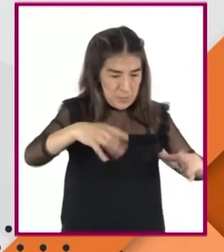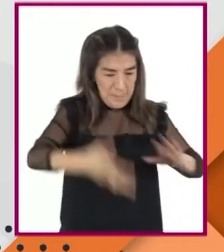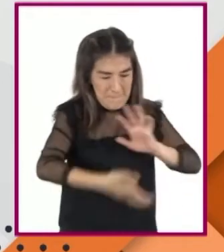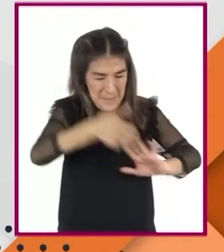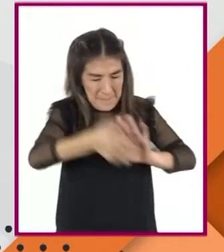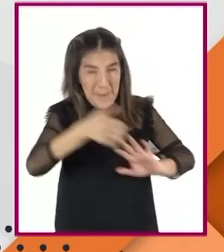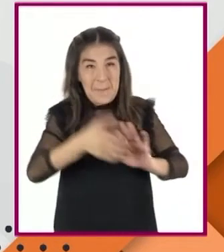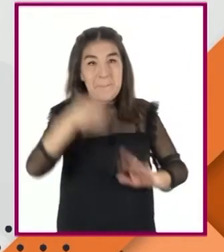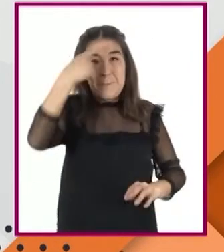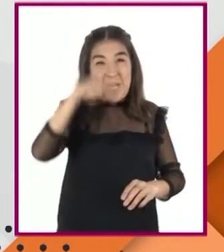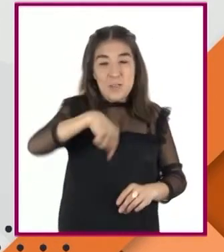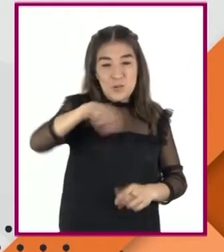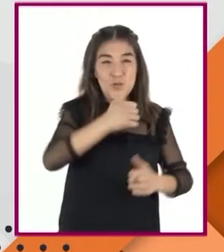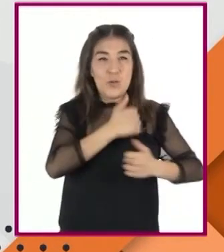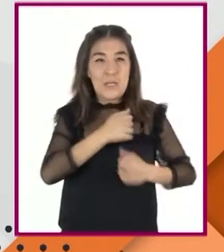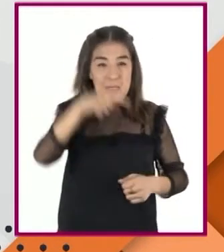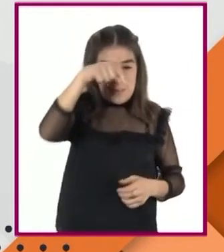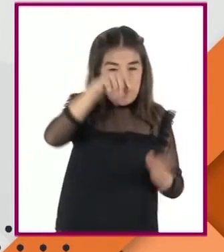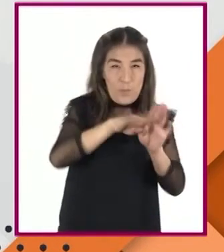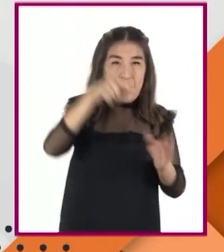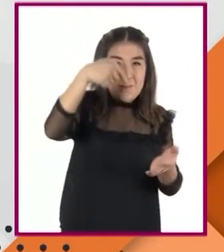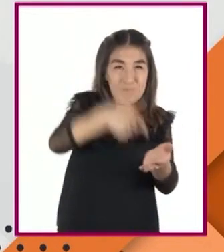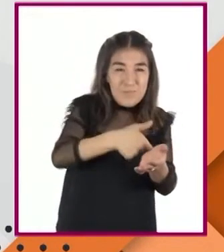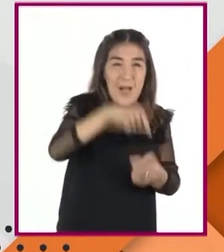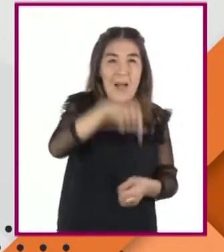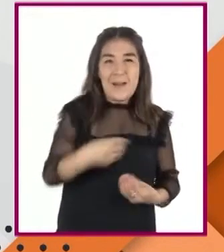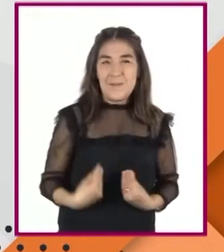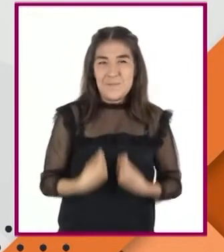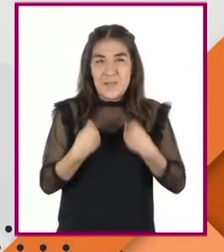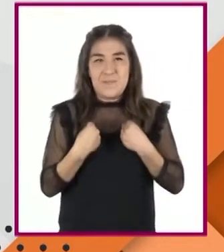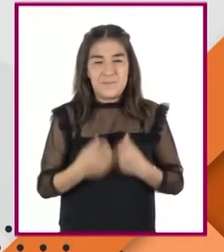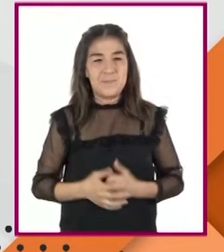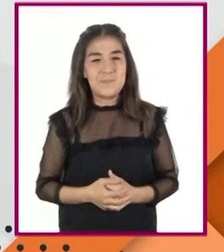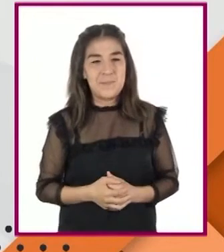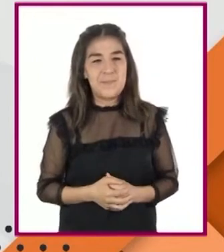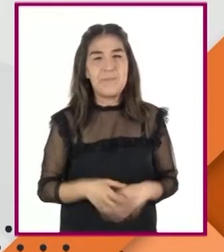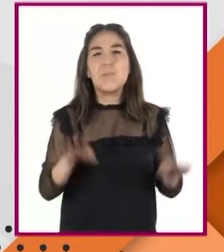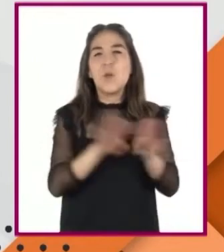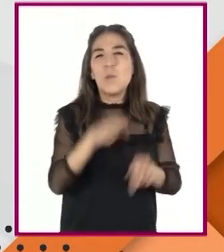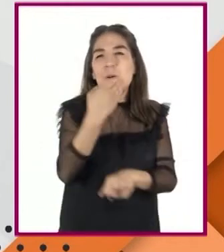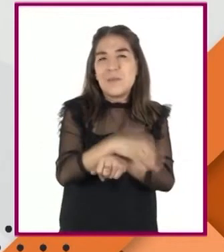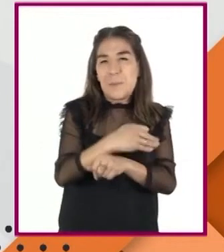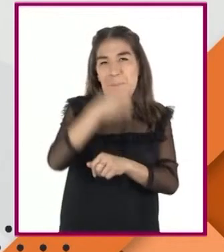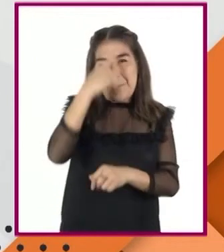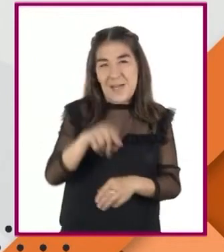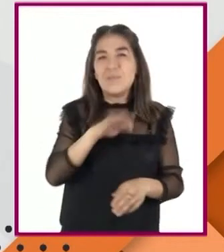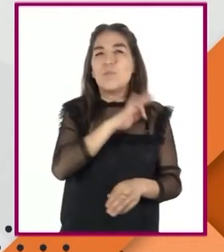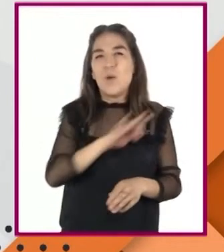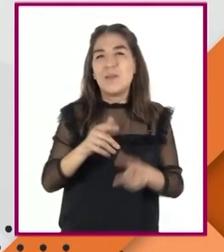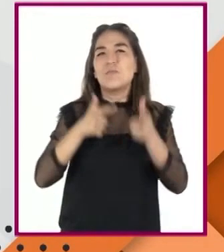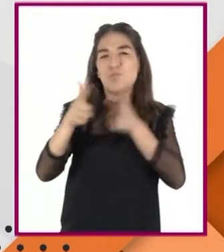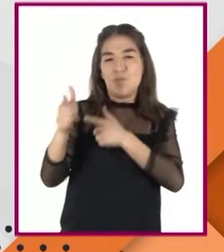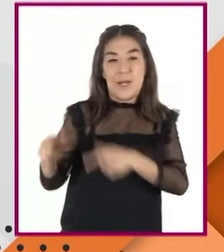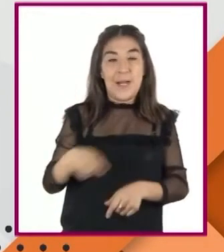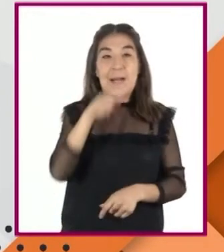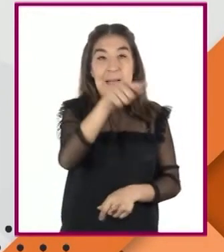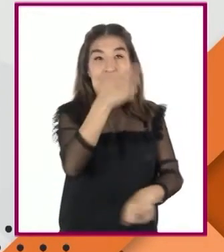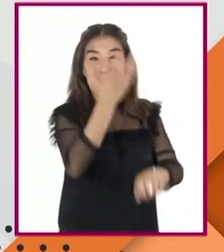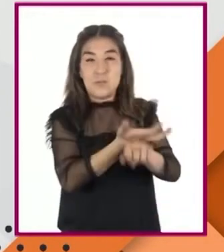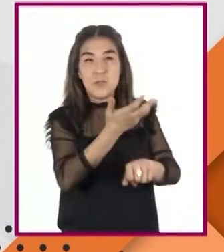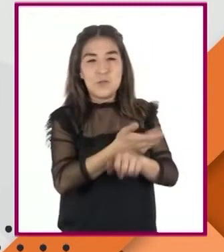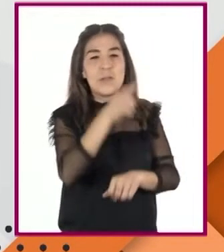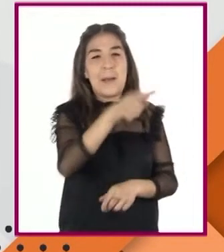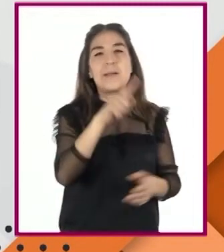se protegían mientras conservaban su posición. Con el ingreso de Estados Unidos de América al conflicto, en septiembre